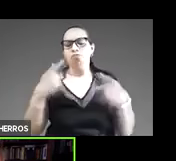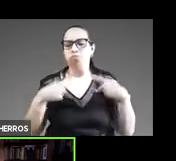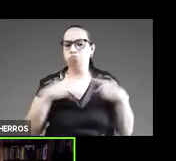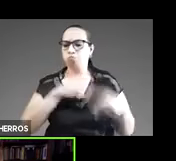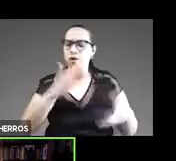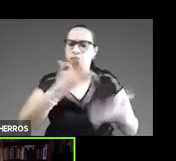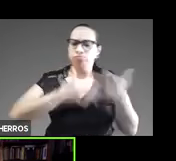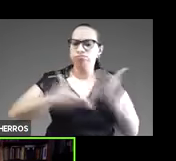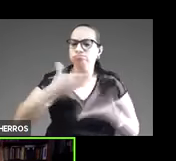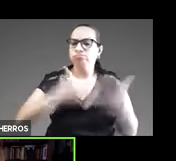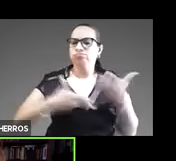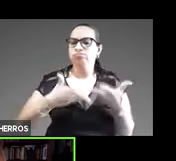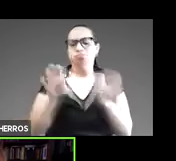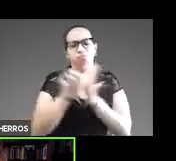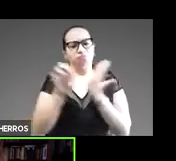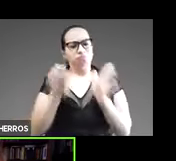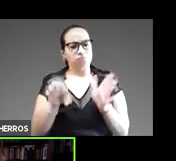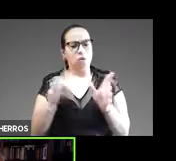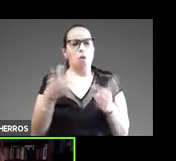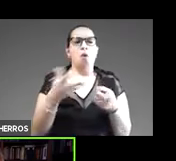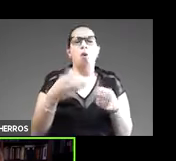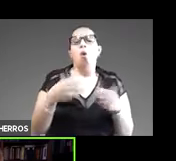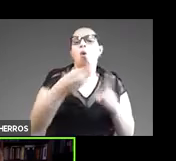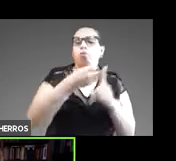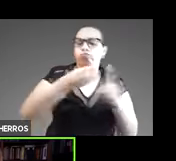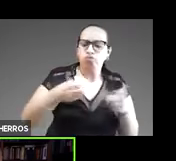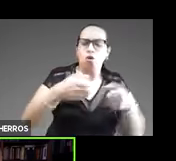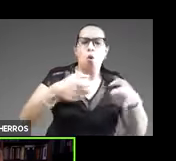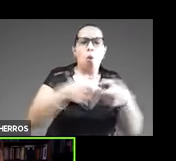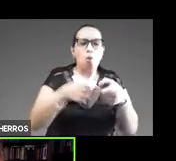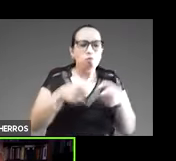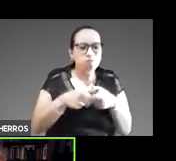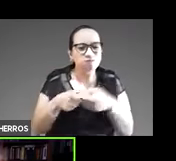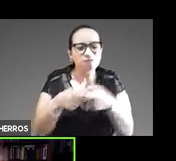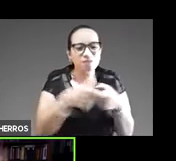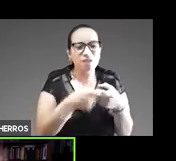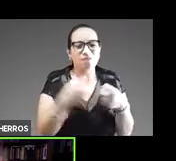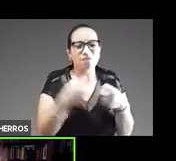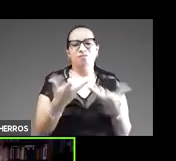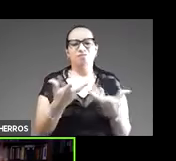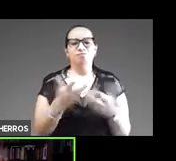generar por ejemplo, organizaciones cooperativas o